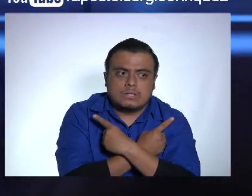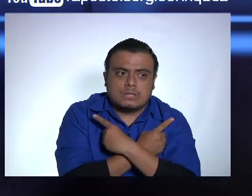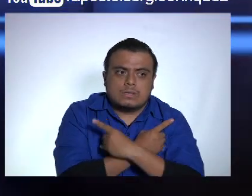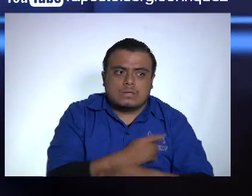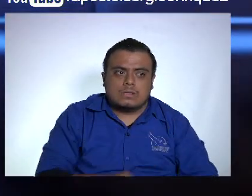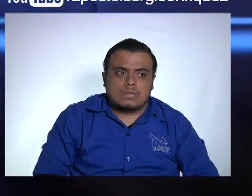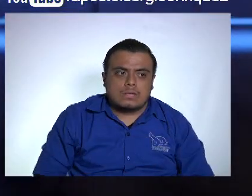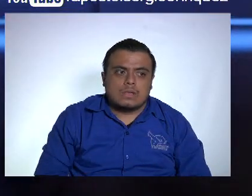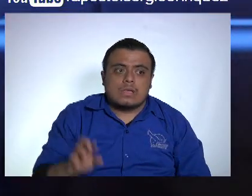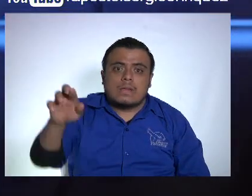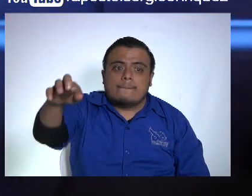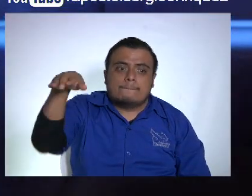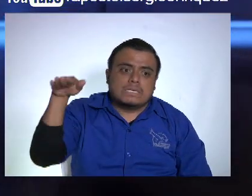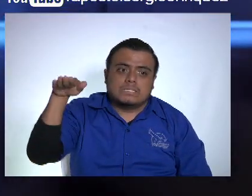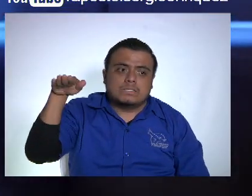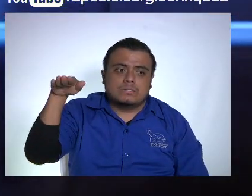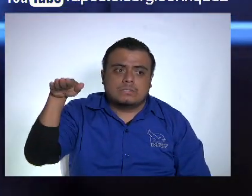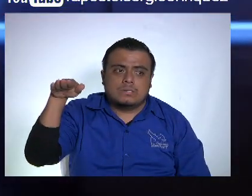paz.